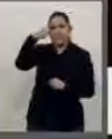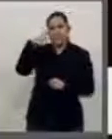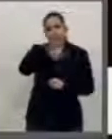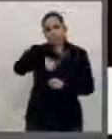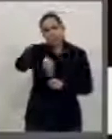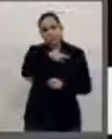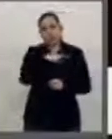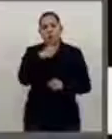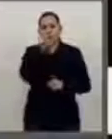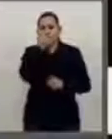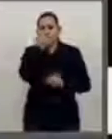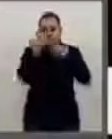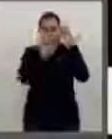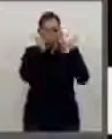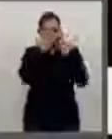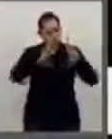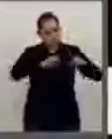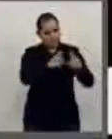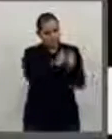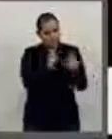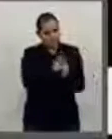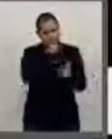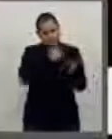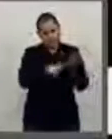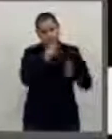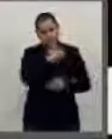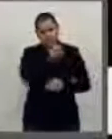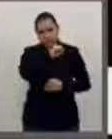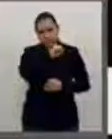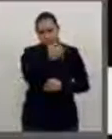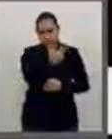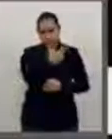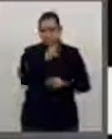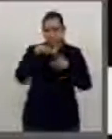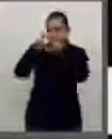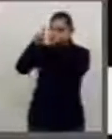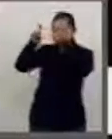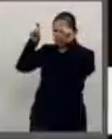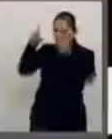movimiento estudiantil del 68. Por su atención, muchas gracias. Tengan todos buen día.